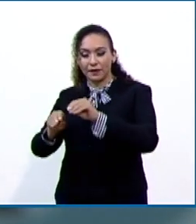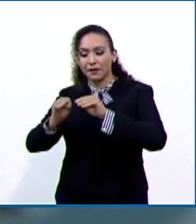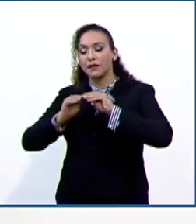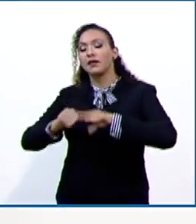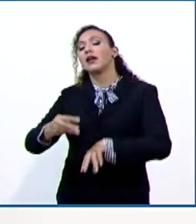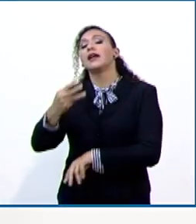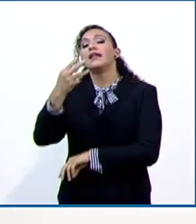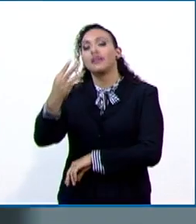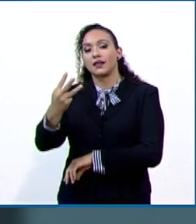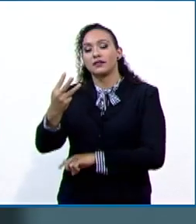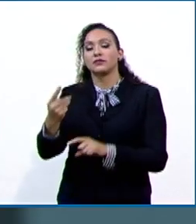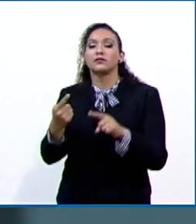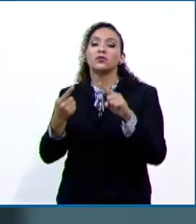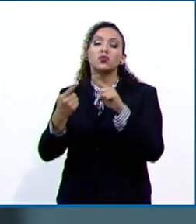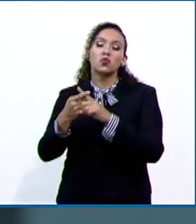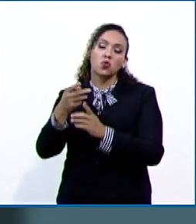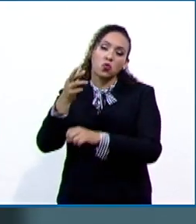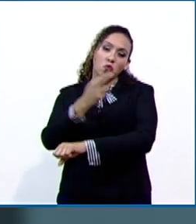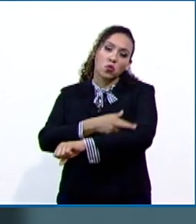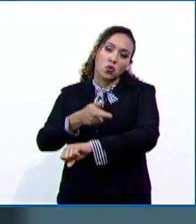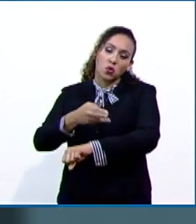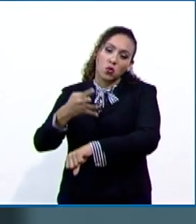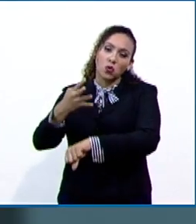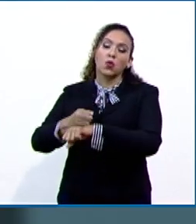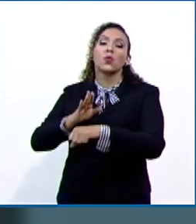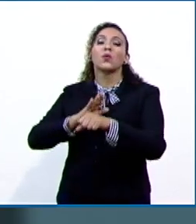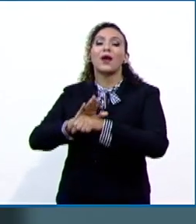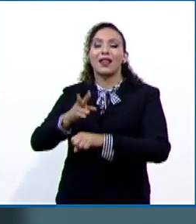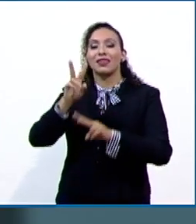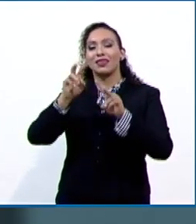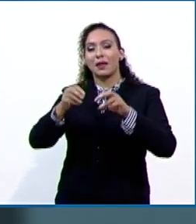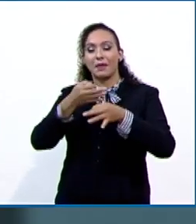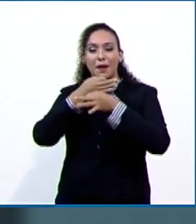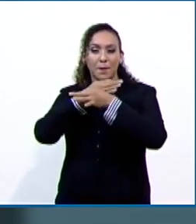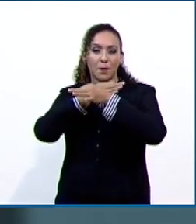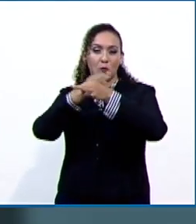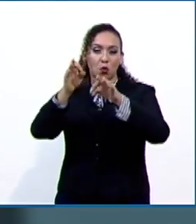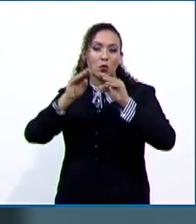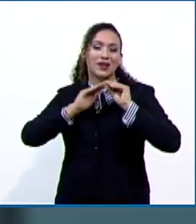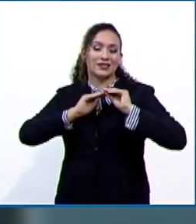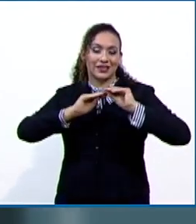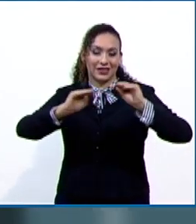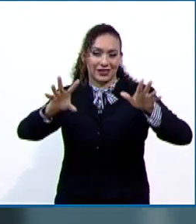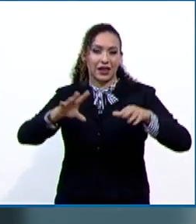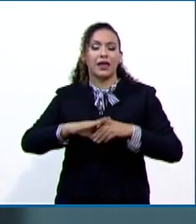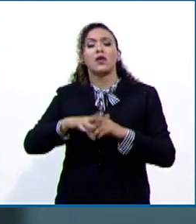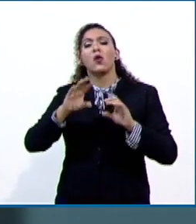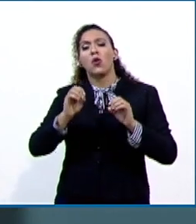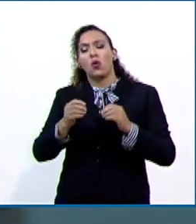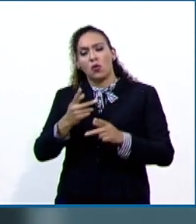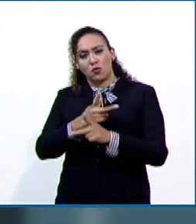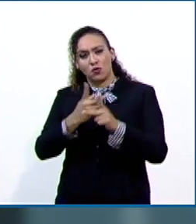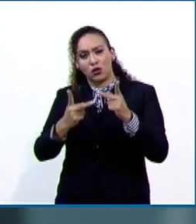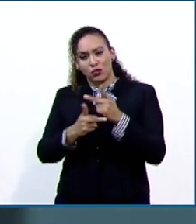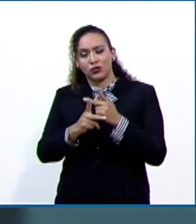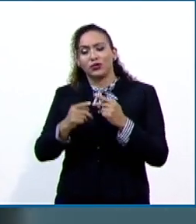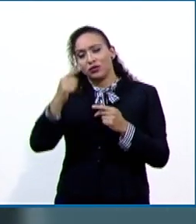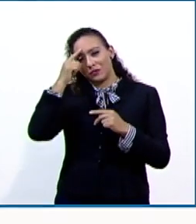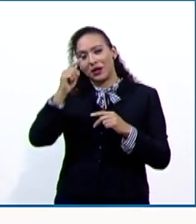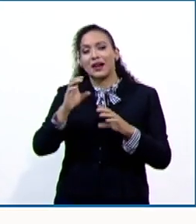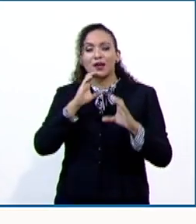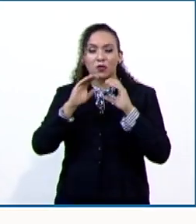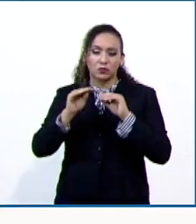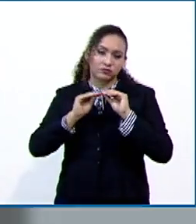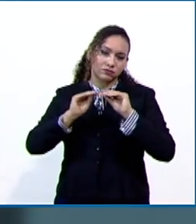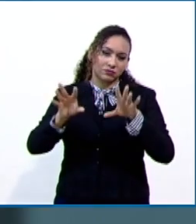criterios, uno sobre procedimiento sancionador en materia de publicidad o información sobre productos o servicios de telecomunicaciones, uno